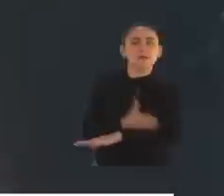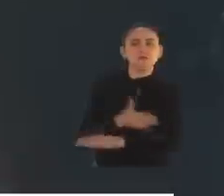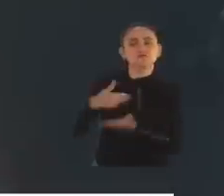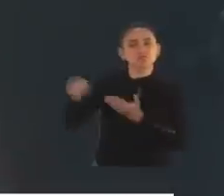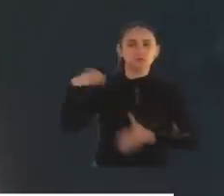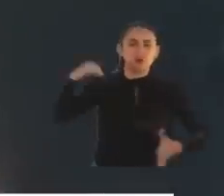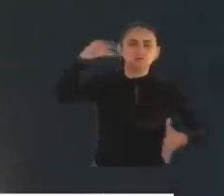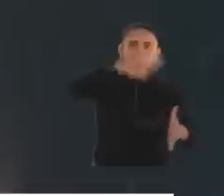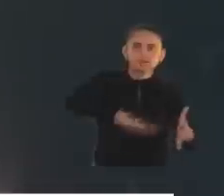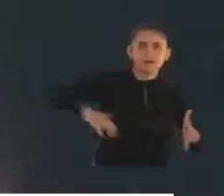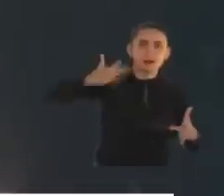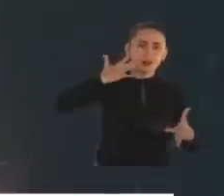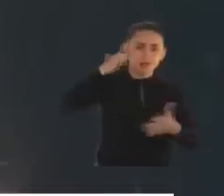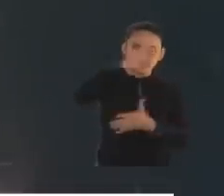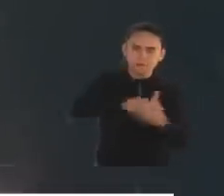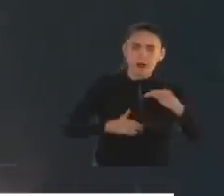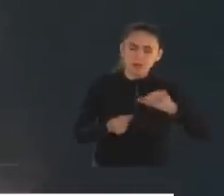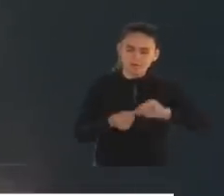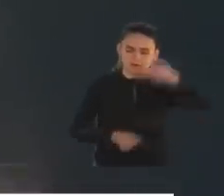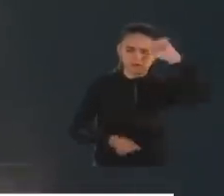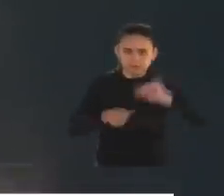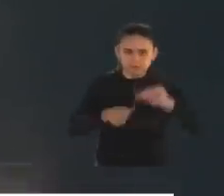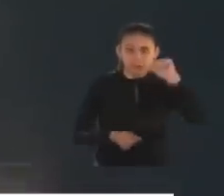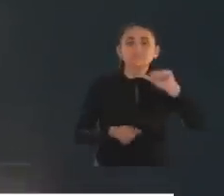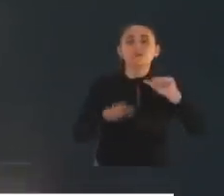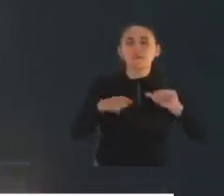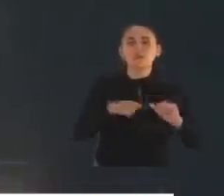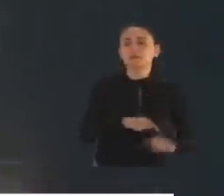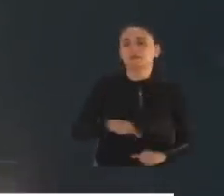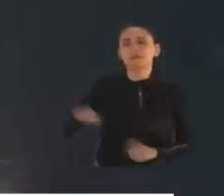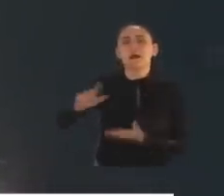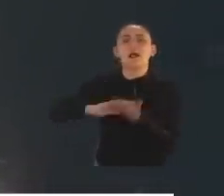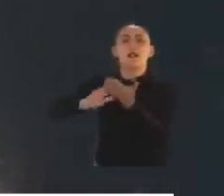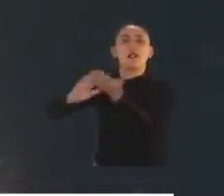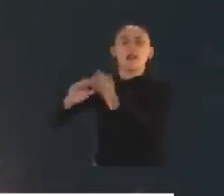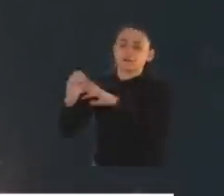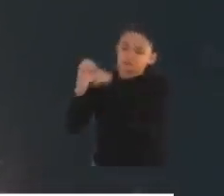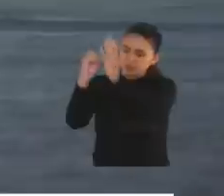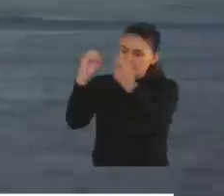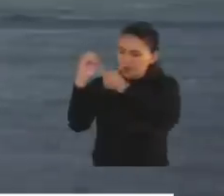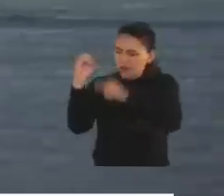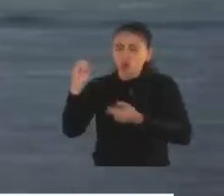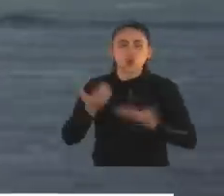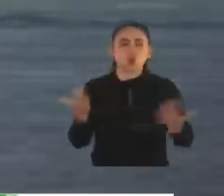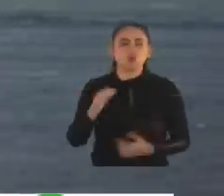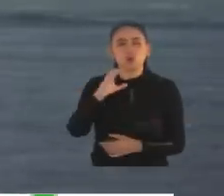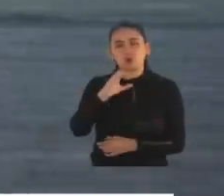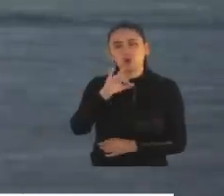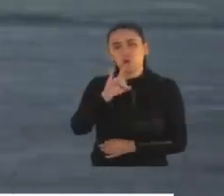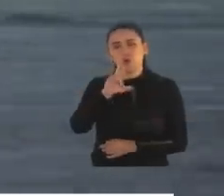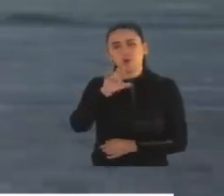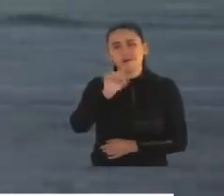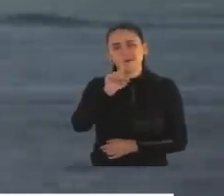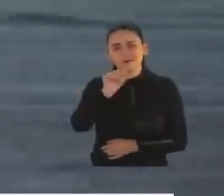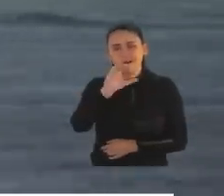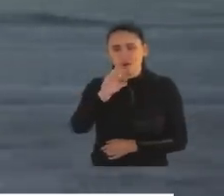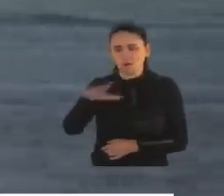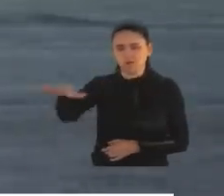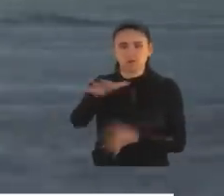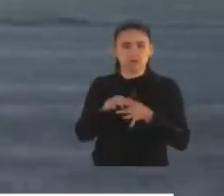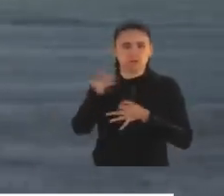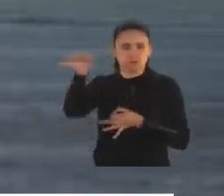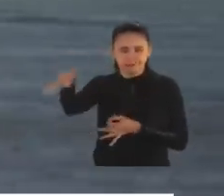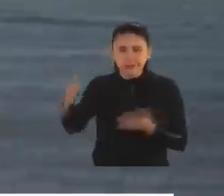en el canal navegable de la ciudad porque debió dirigirse hacia labores de mantenimiento en Curazao. El gremio portuario y las